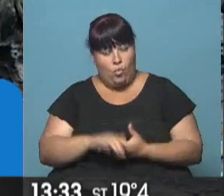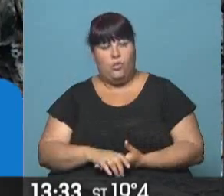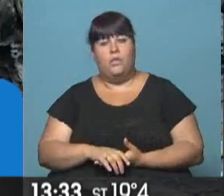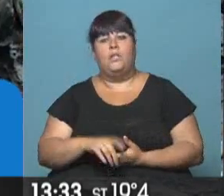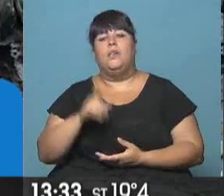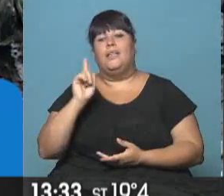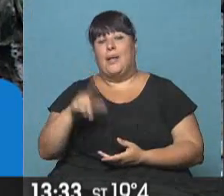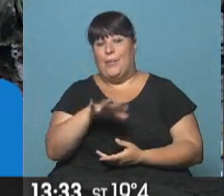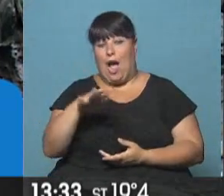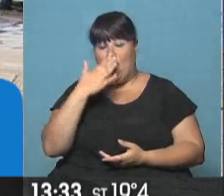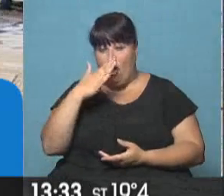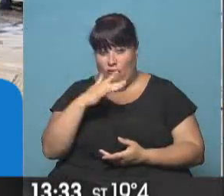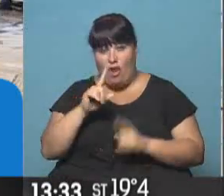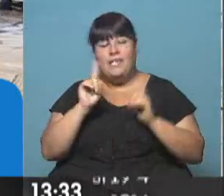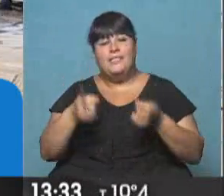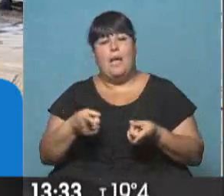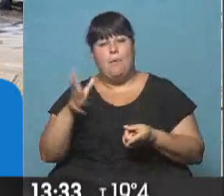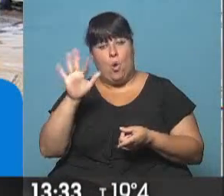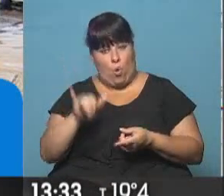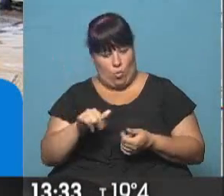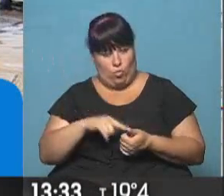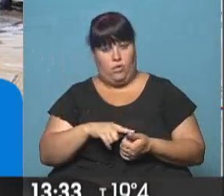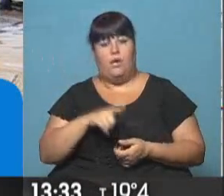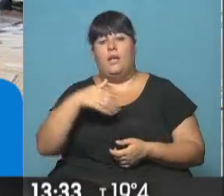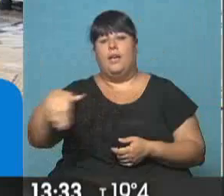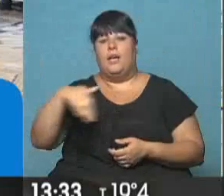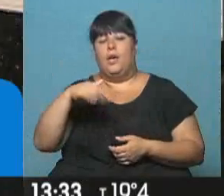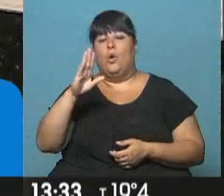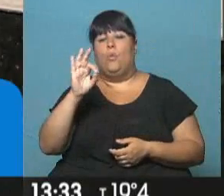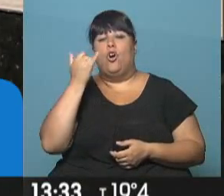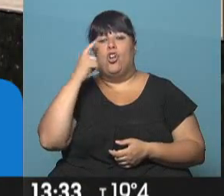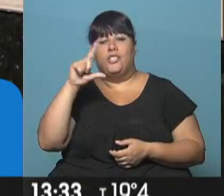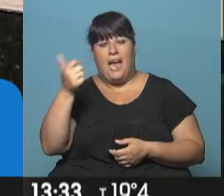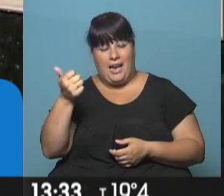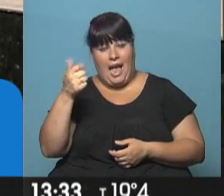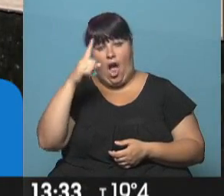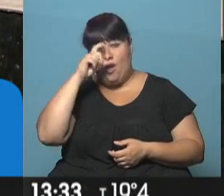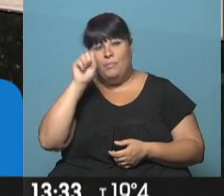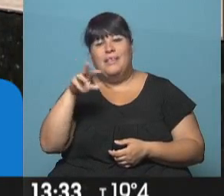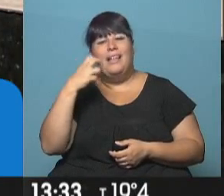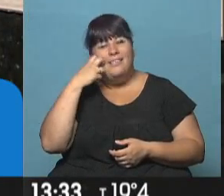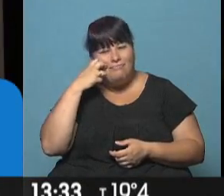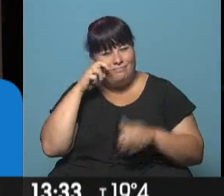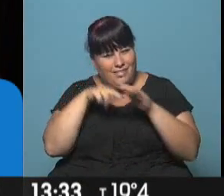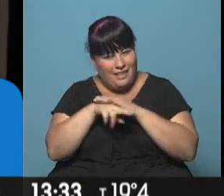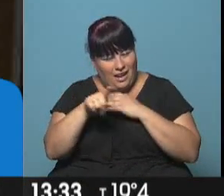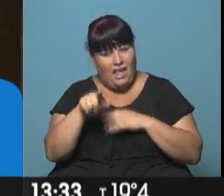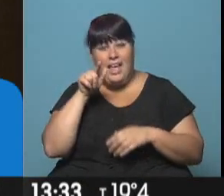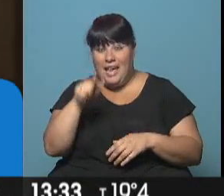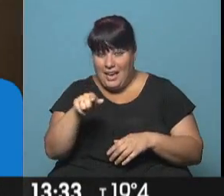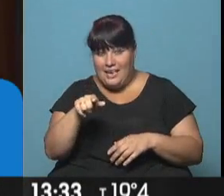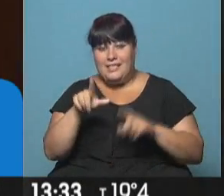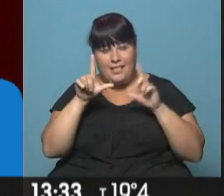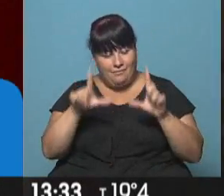dejó a parte del barrio de Flores sin luz. Sobre la avenida Boyacá hay un geriátrico. Esta es